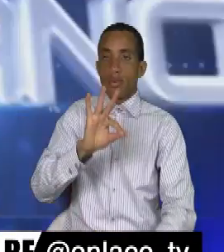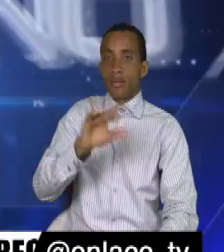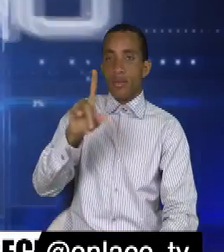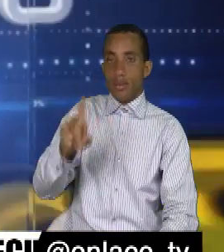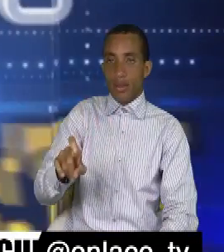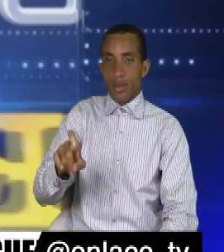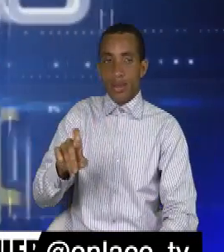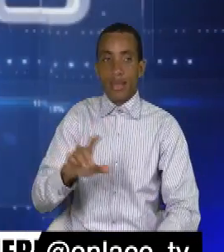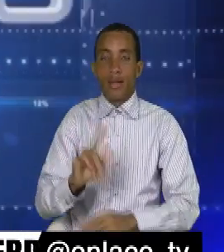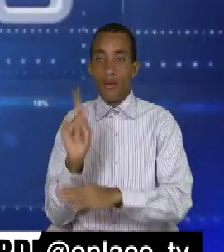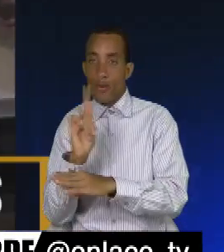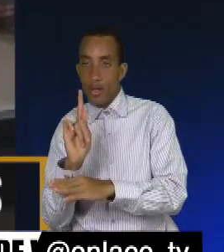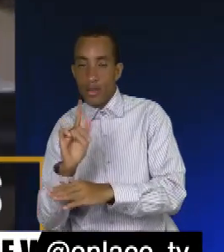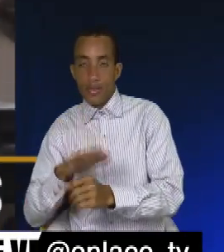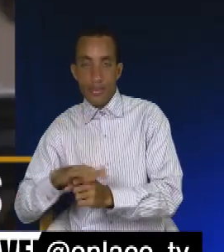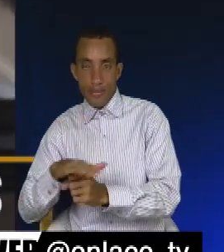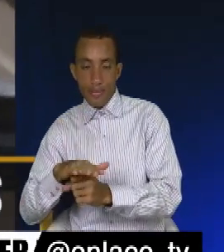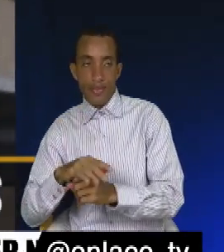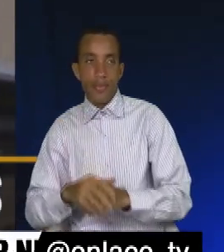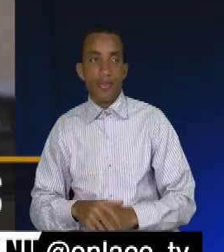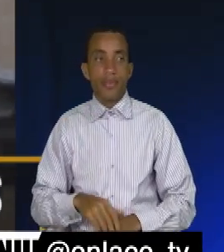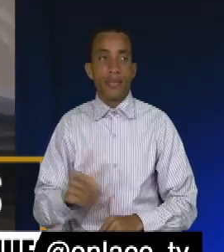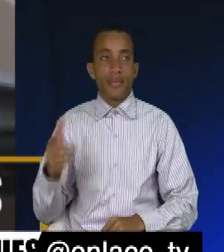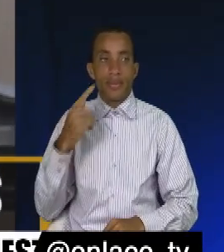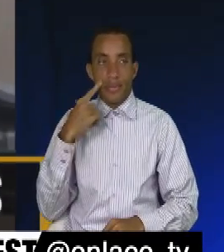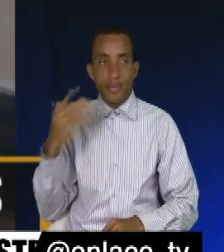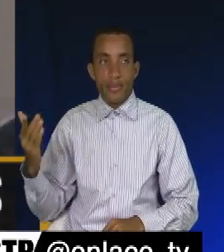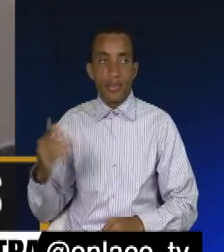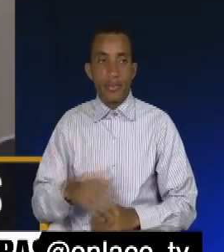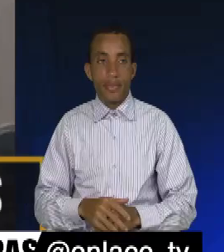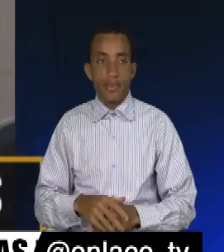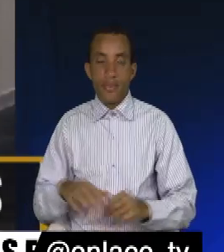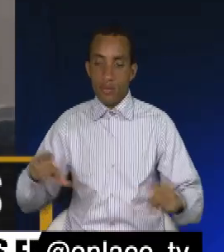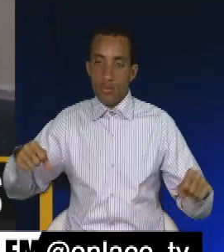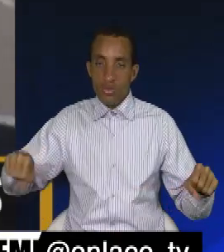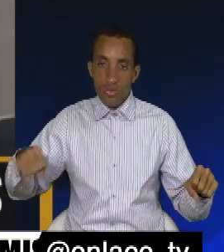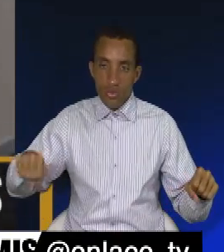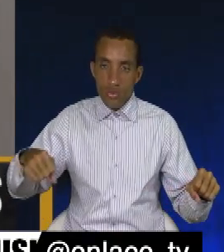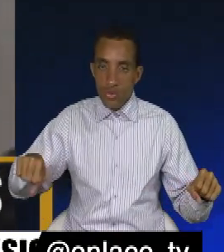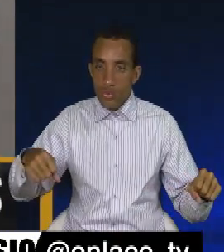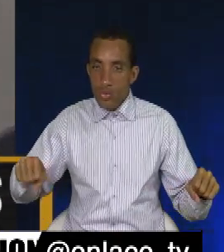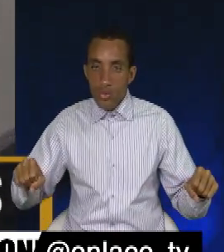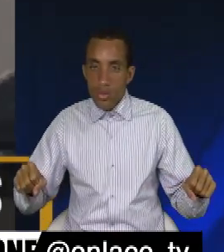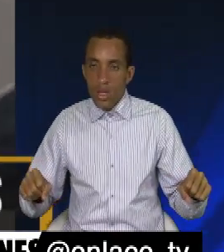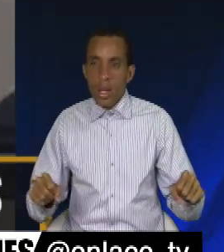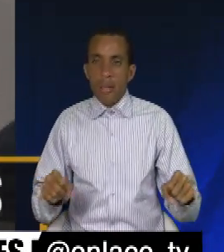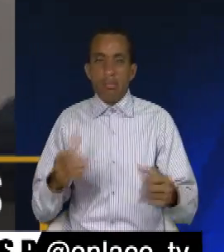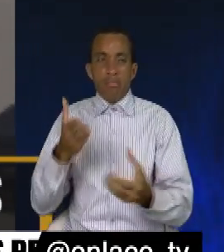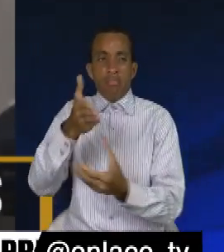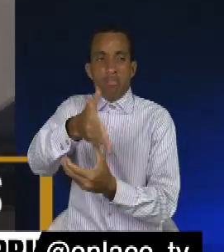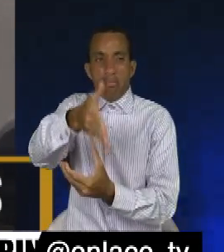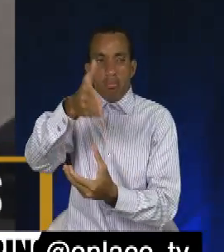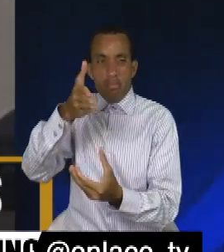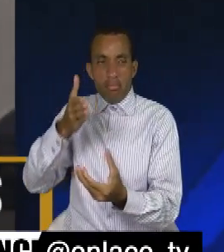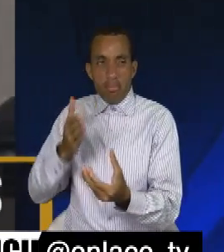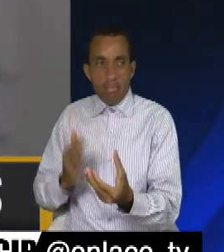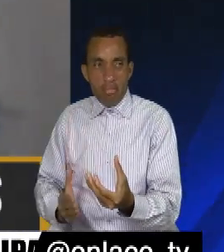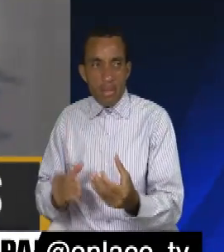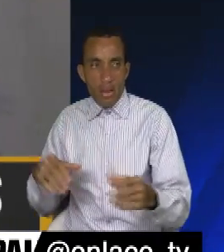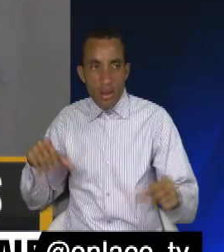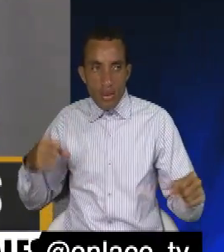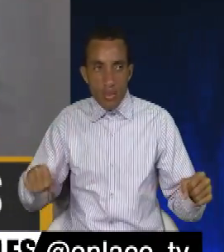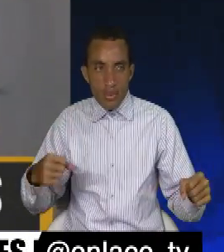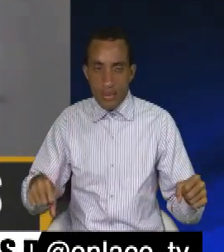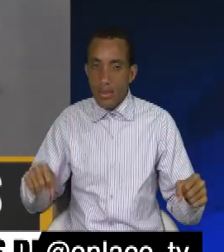Baja. ¿Y qué tal este caso de un motociclista con esta exagerada carga de plátanos, pero que le alcanza para remolcar a un